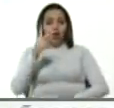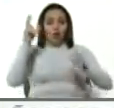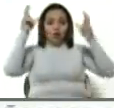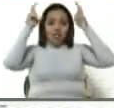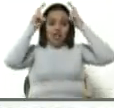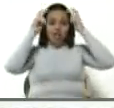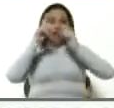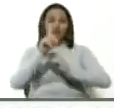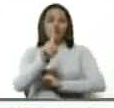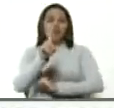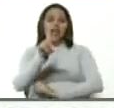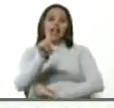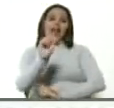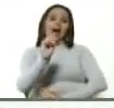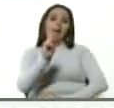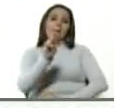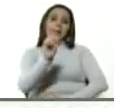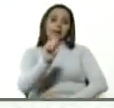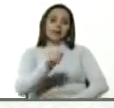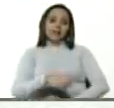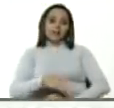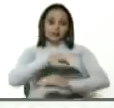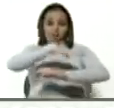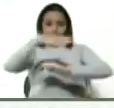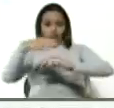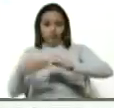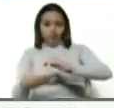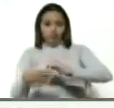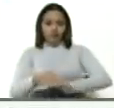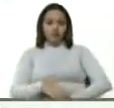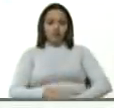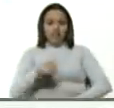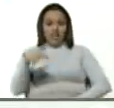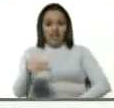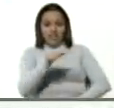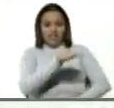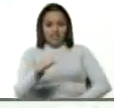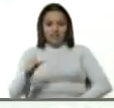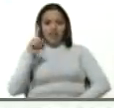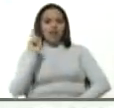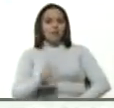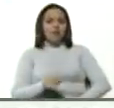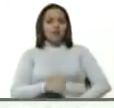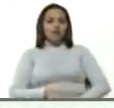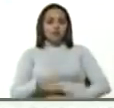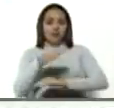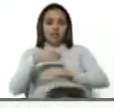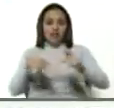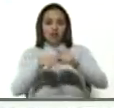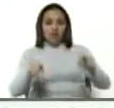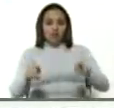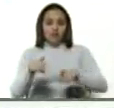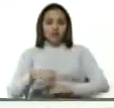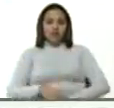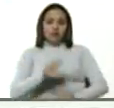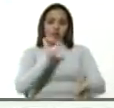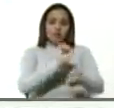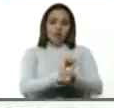lapa. Asimismo, esta misma semana, el Ministerio Público imputó a Maris Rincones,